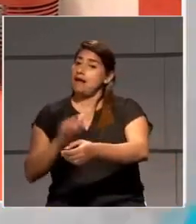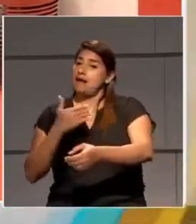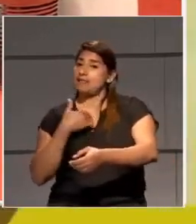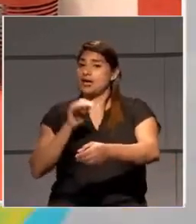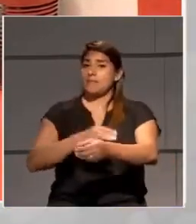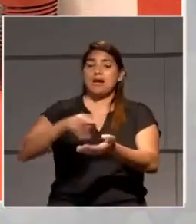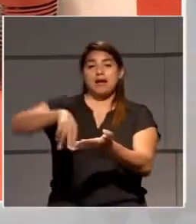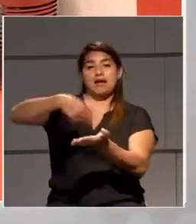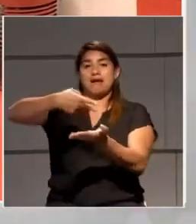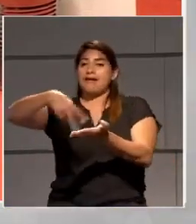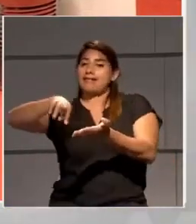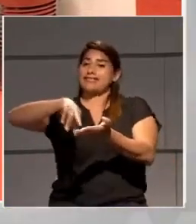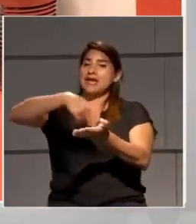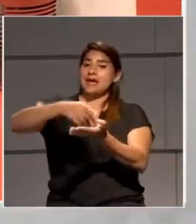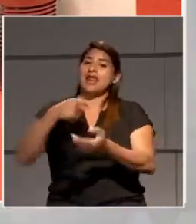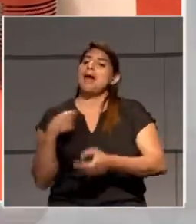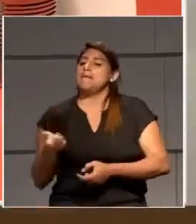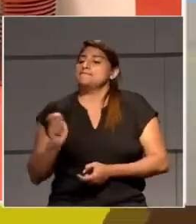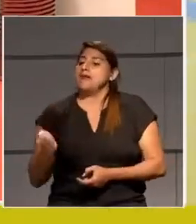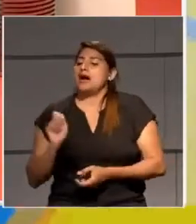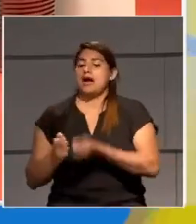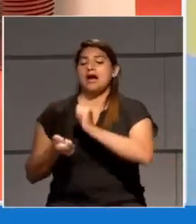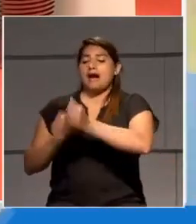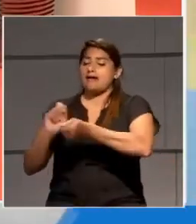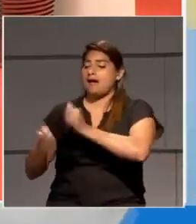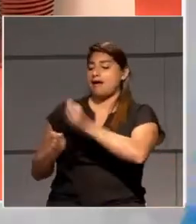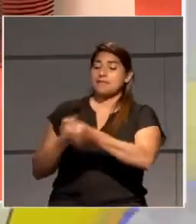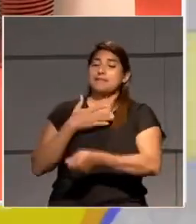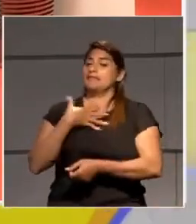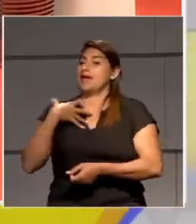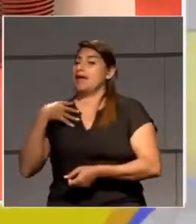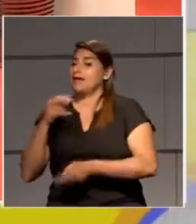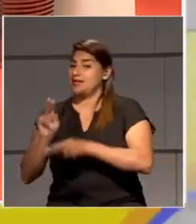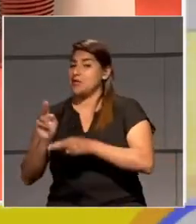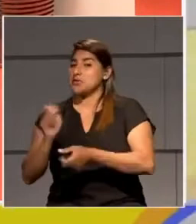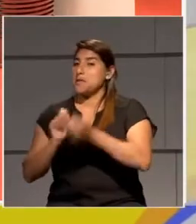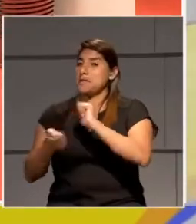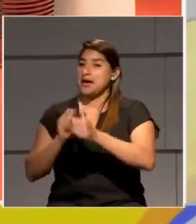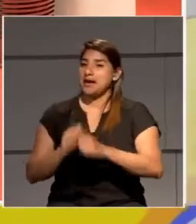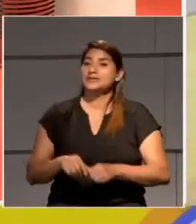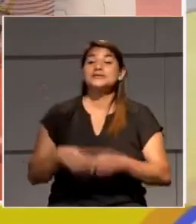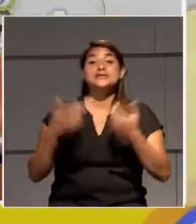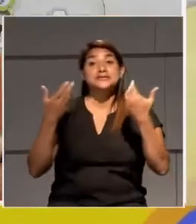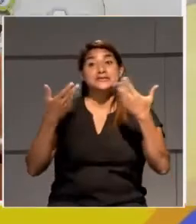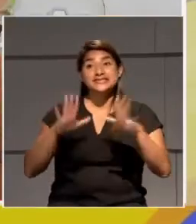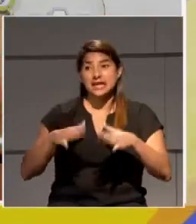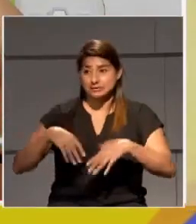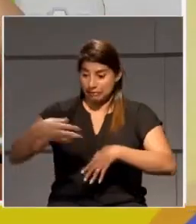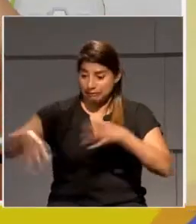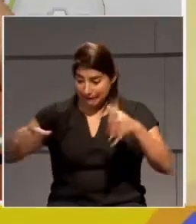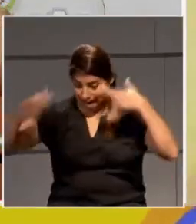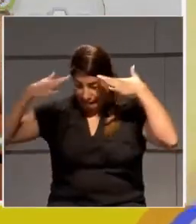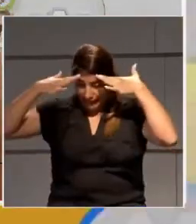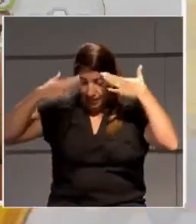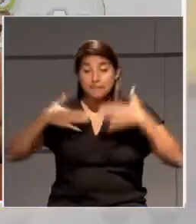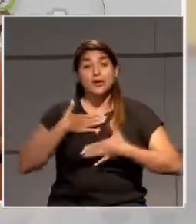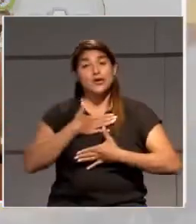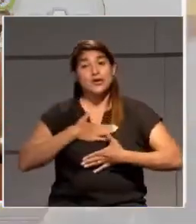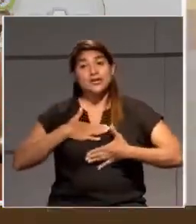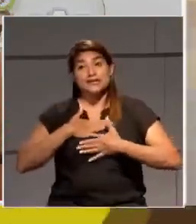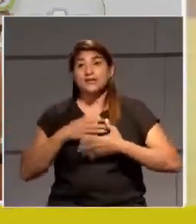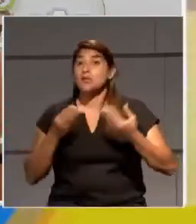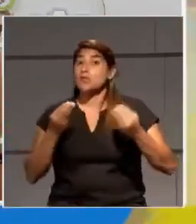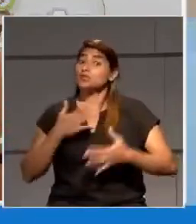Mira, bailo. Me encanta cuando dice, y la maraca. Ya, Pluk hizo un desastre aquí, pero nos divertimos,